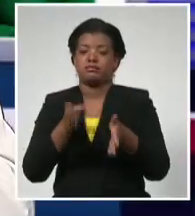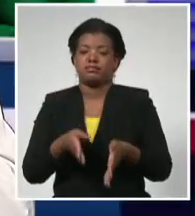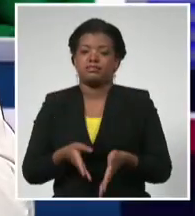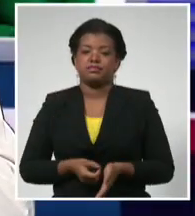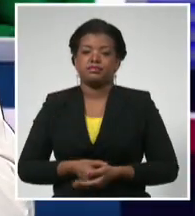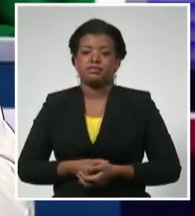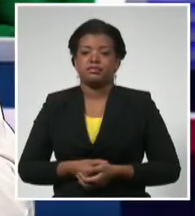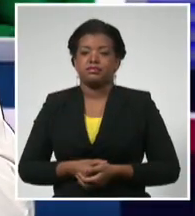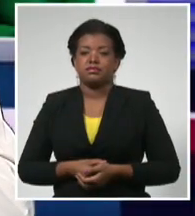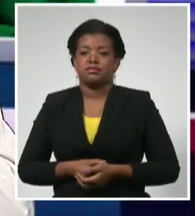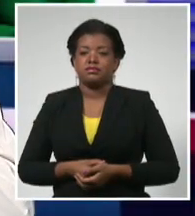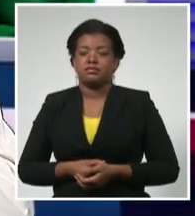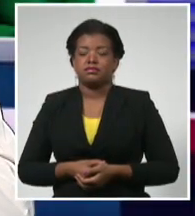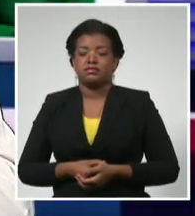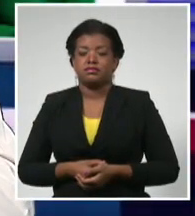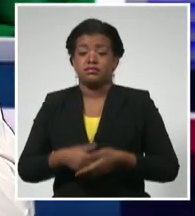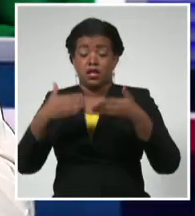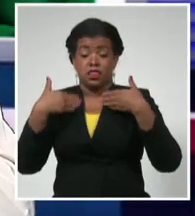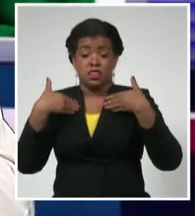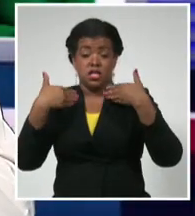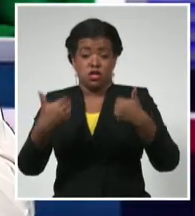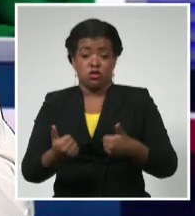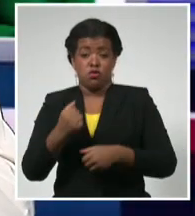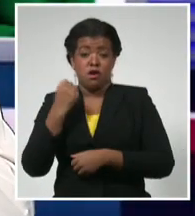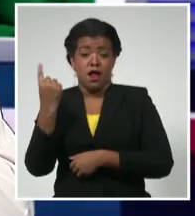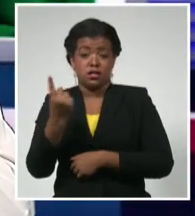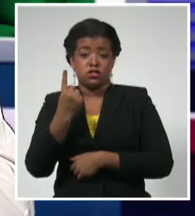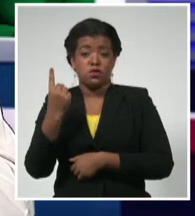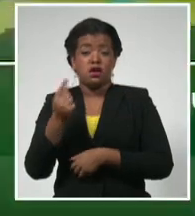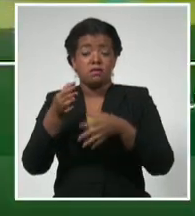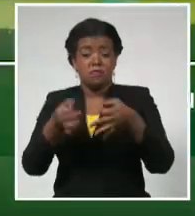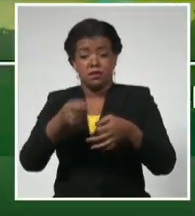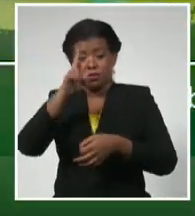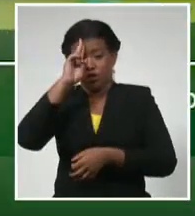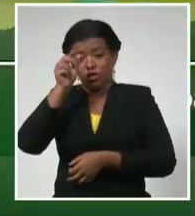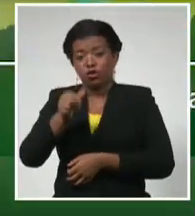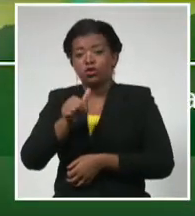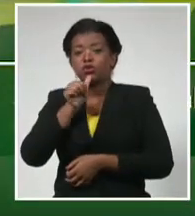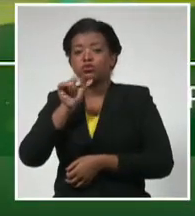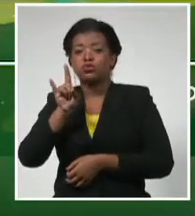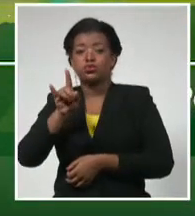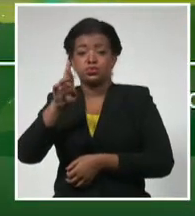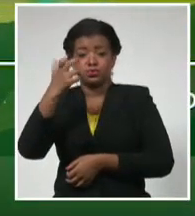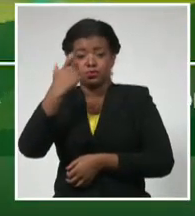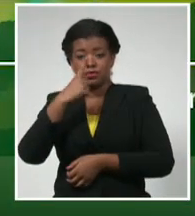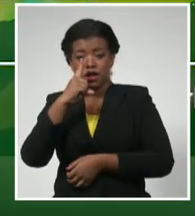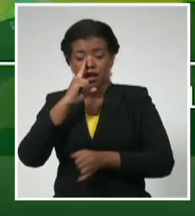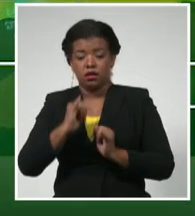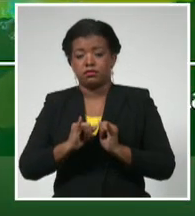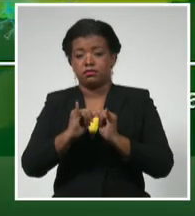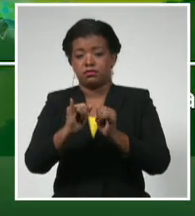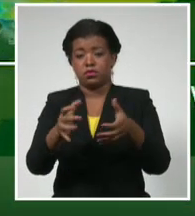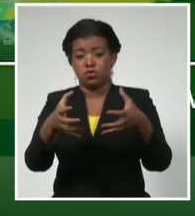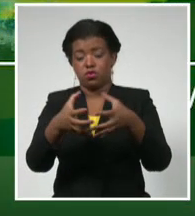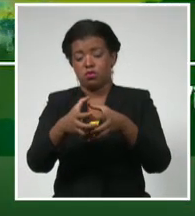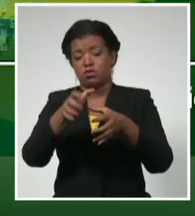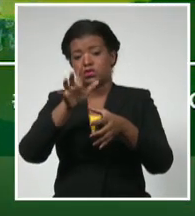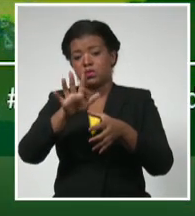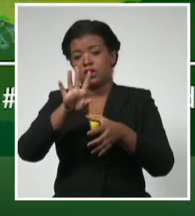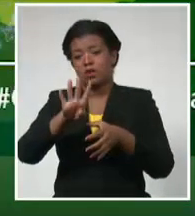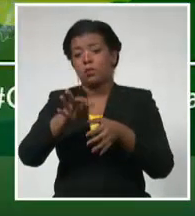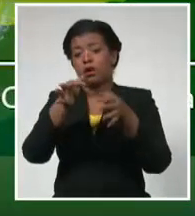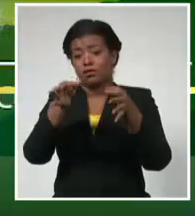En su comparecencia, el director nacional de epidemiología, doctor Francisco Durán, dijo que de los 54 casos confirmados,